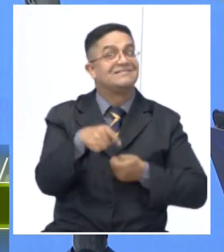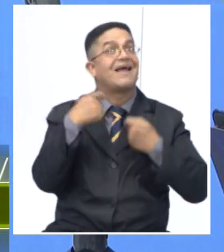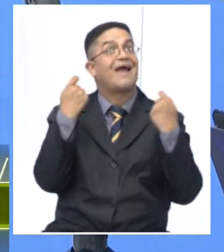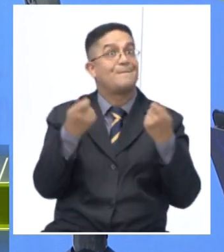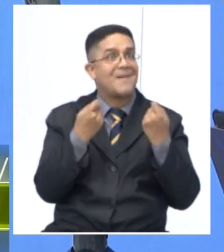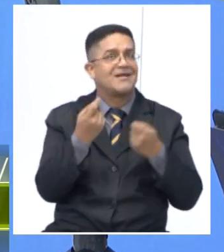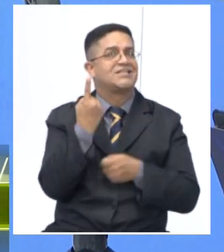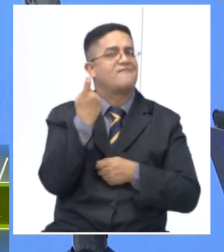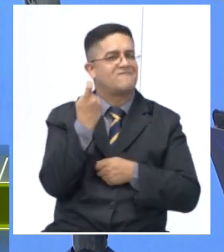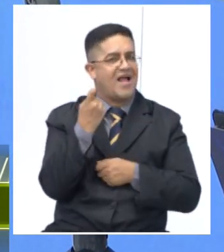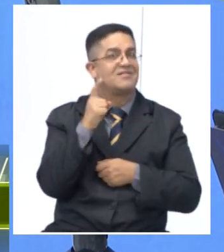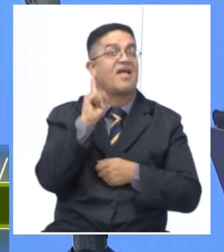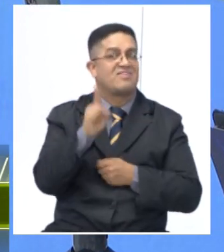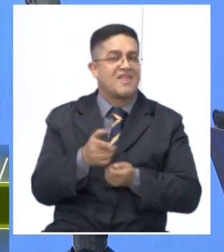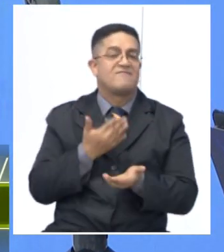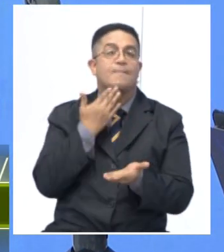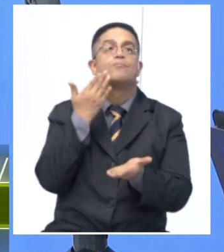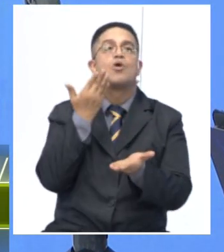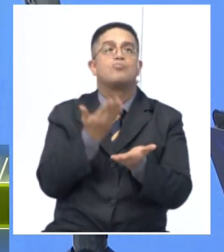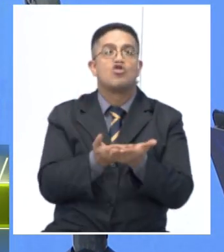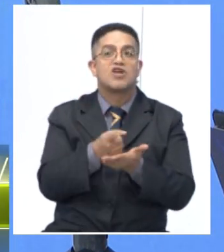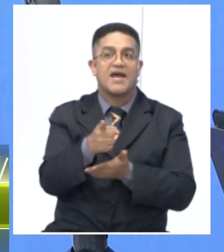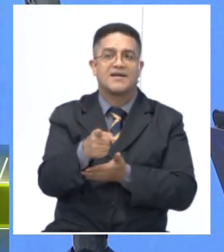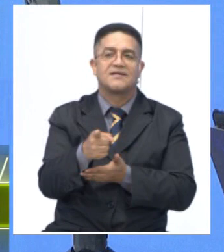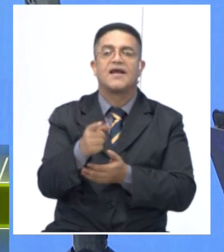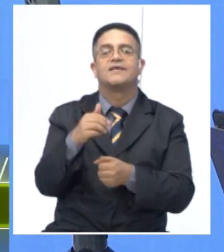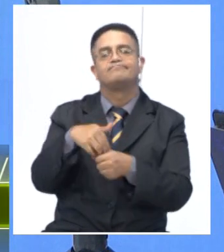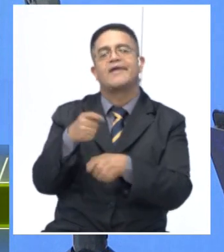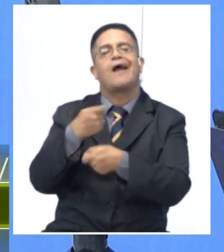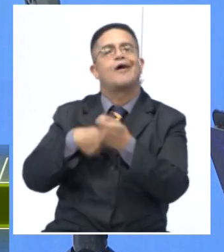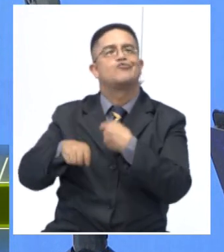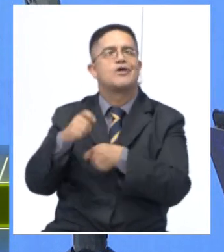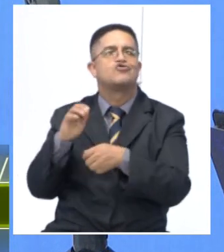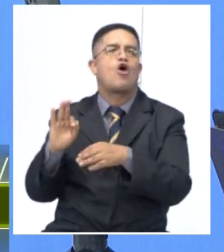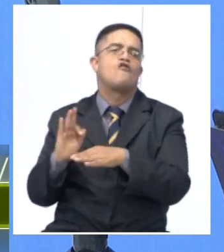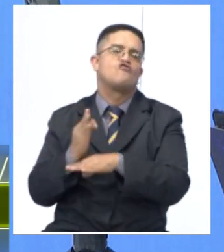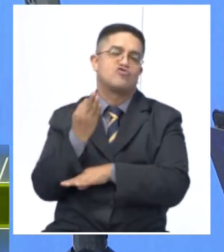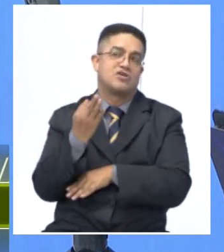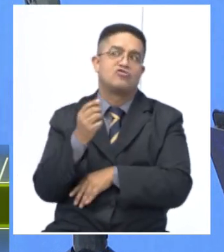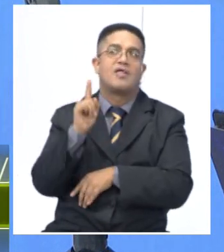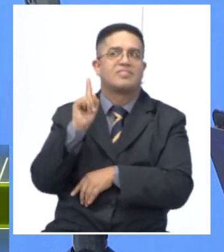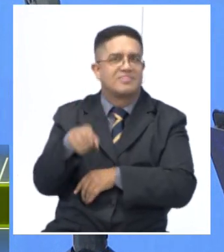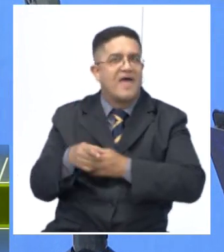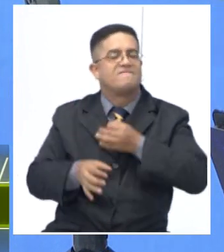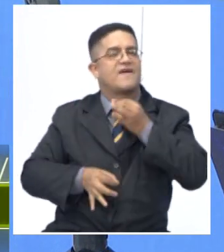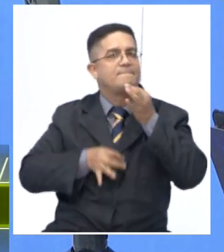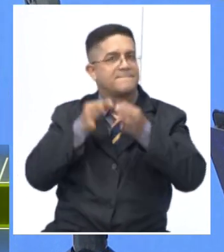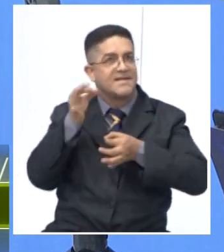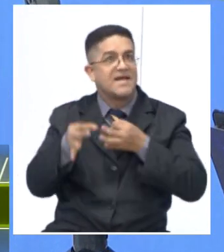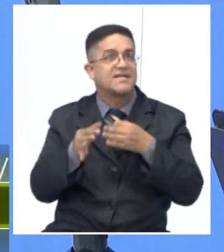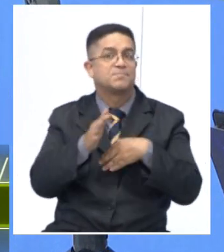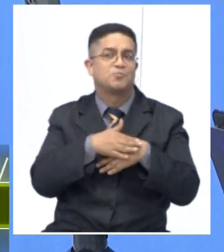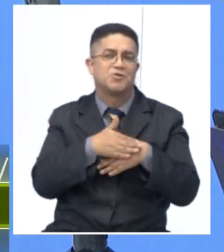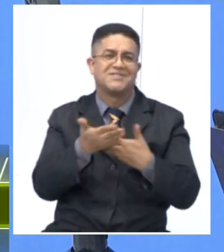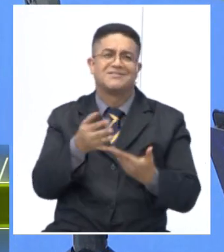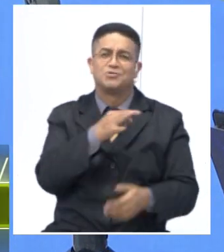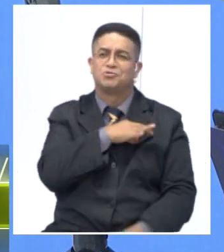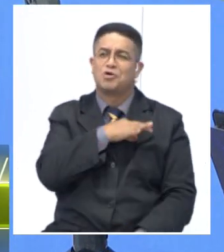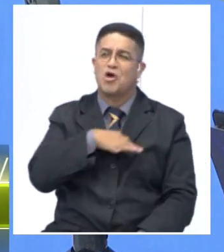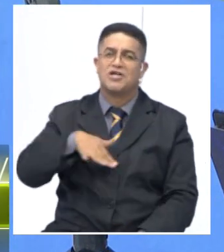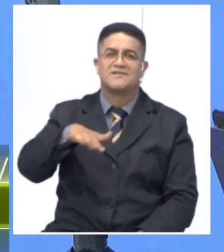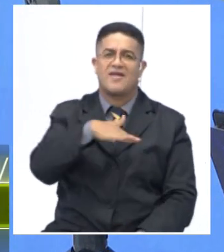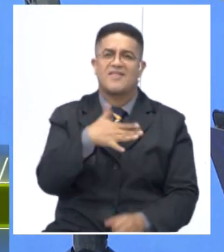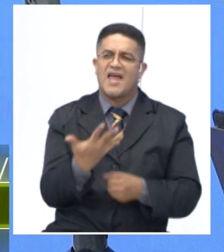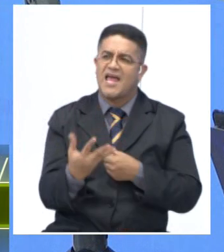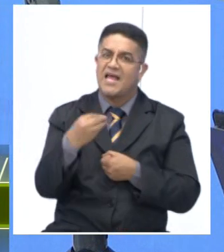debería de proponer desde el punto de vista de las fundaciones con síndromes de Down. Sí. Hay que hablar y explicar, porque la sociedad, para poder incluir,